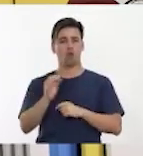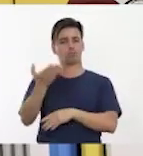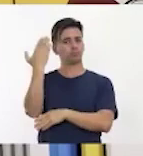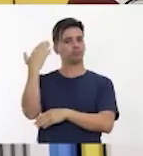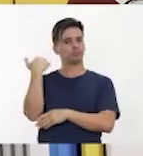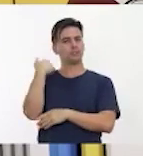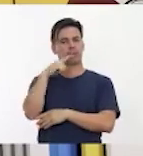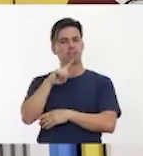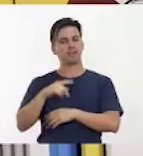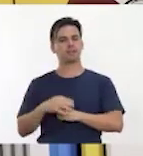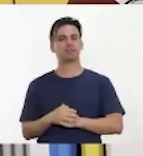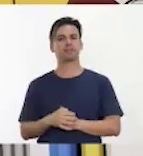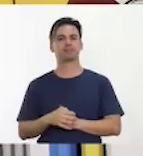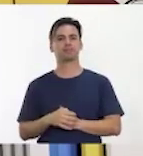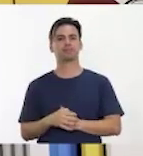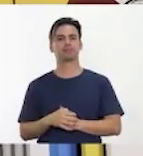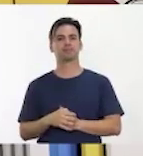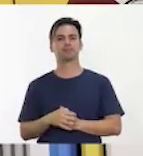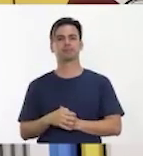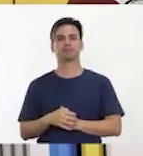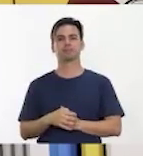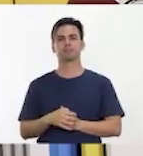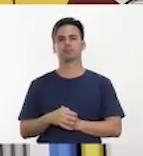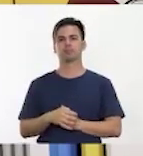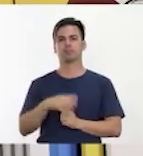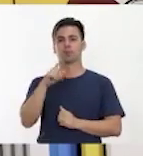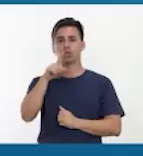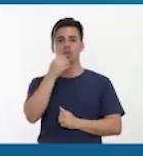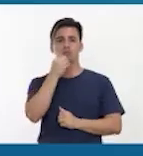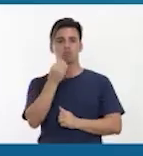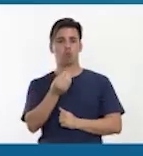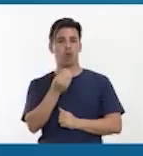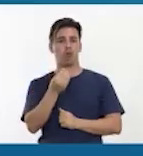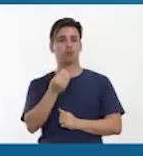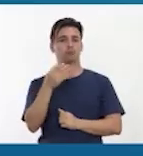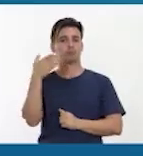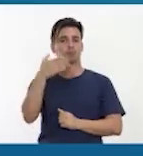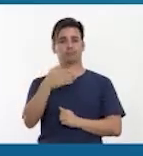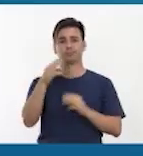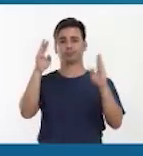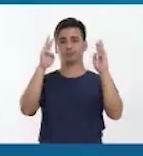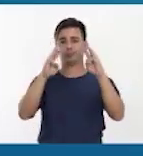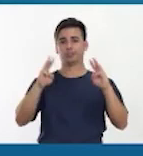por televisión van a aparecer en el portal Cuba Educa.